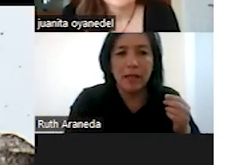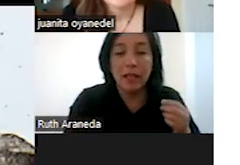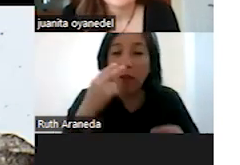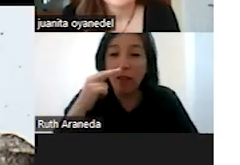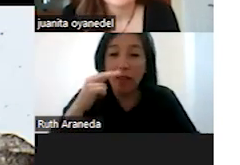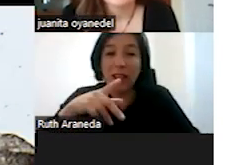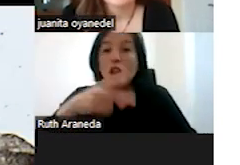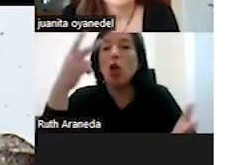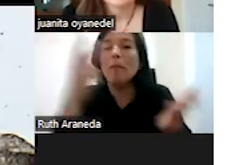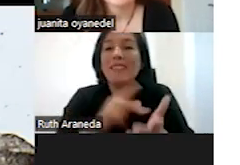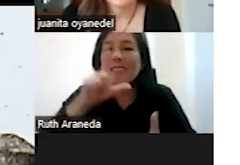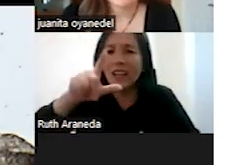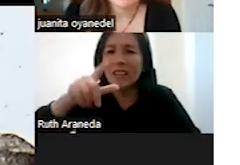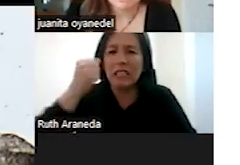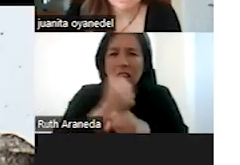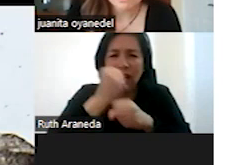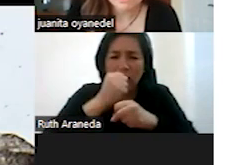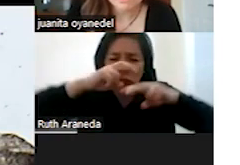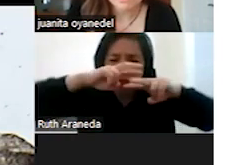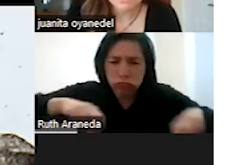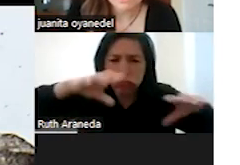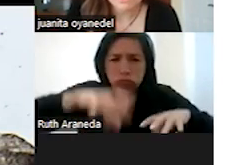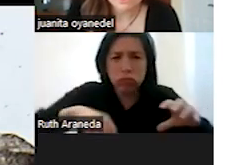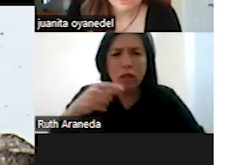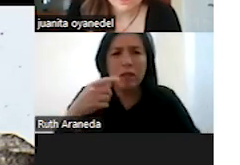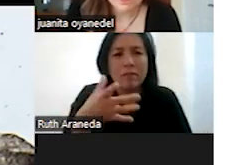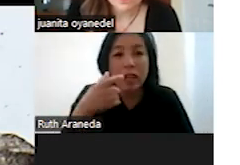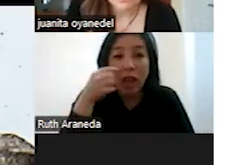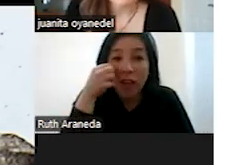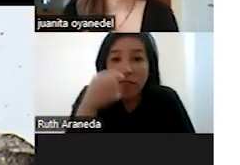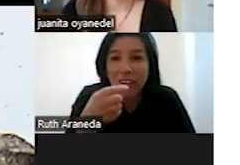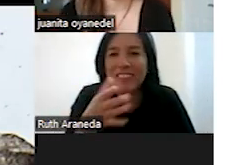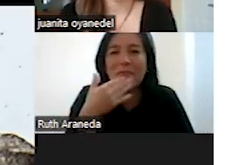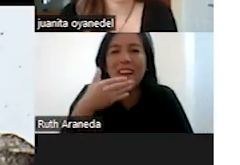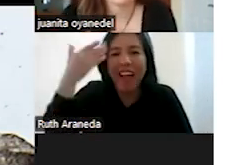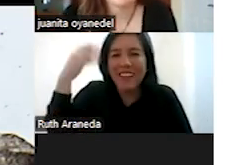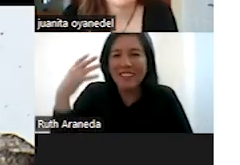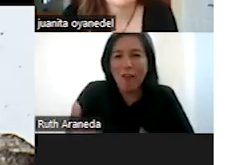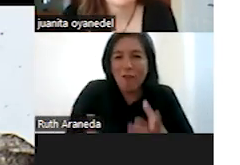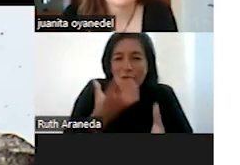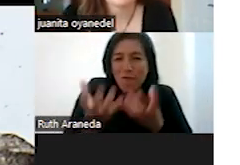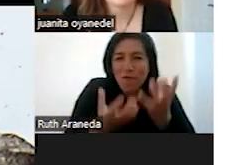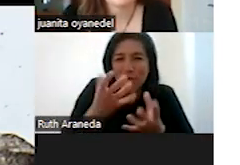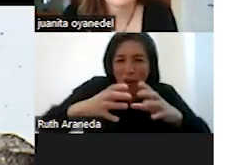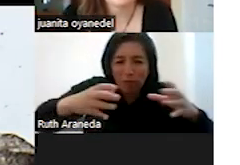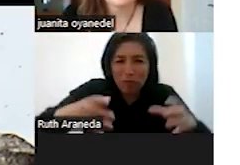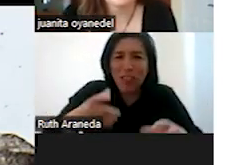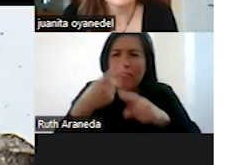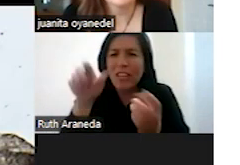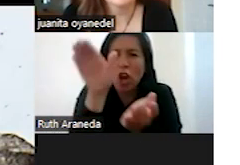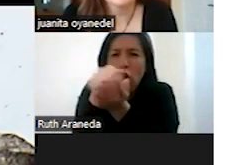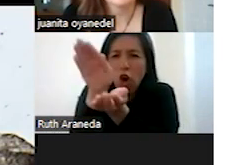del 2007. Esto era un fogón excavado en el subsuelo también, lleno de conchas, de todo tipo de conchas